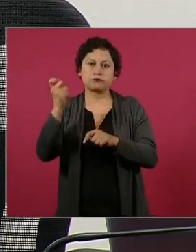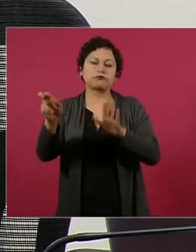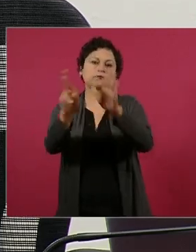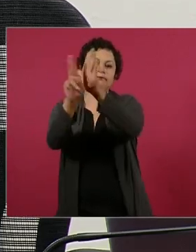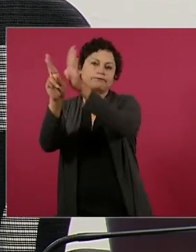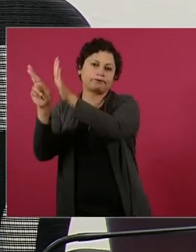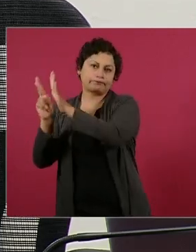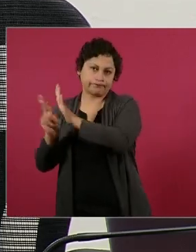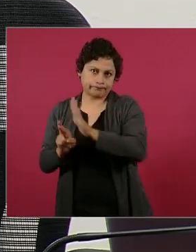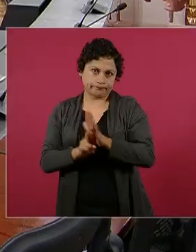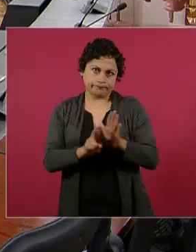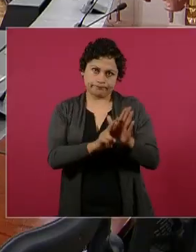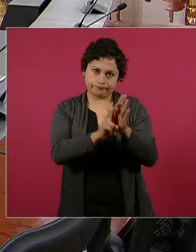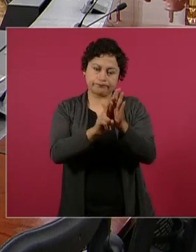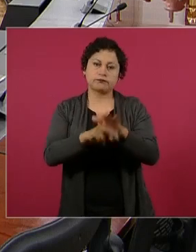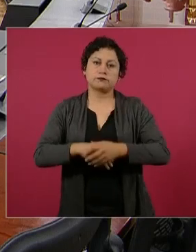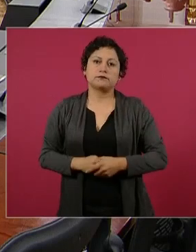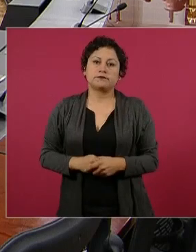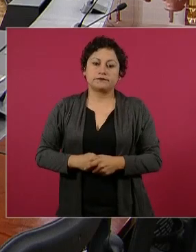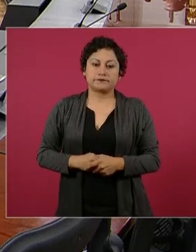centro de la República.